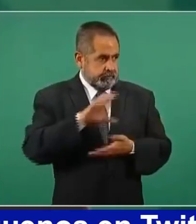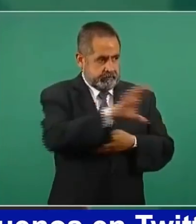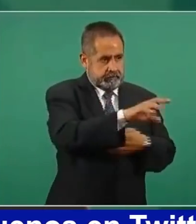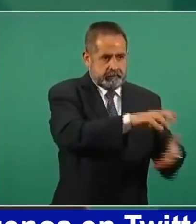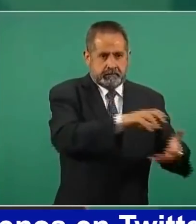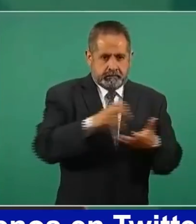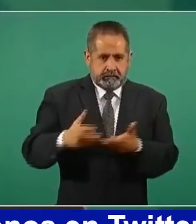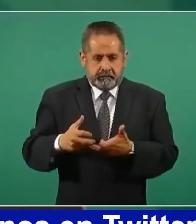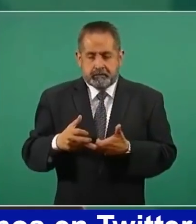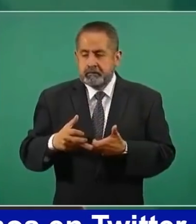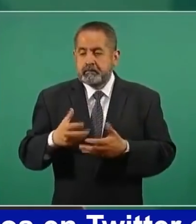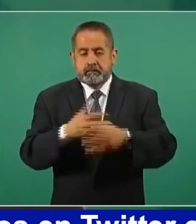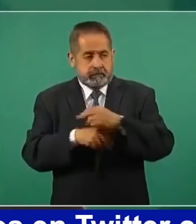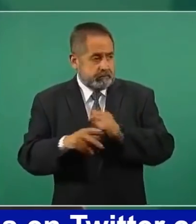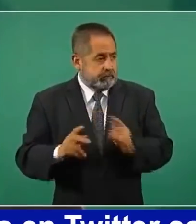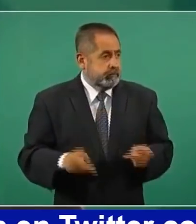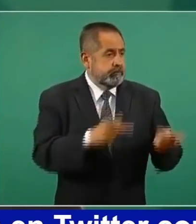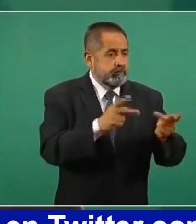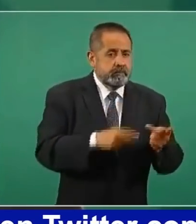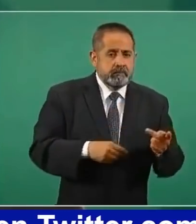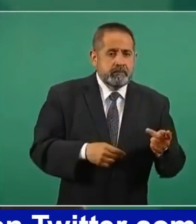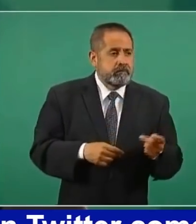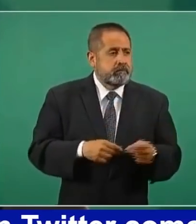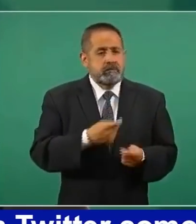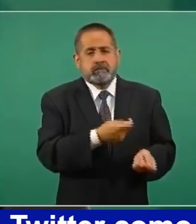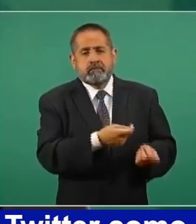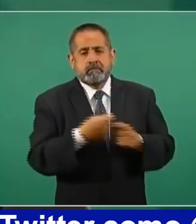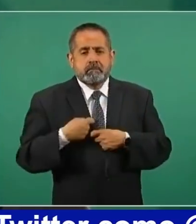nos pagarían o nos darían